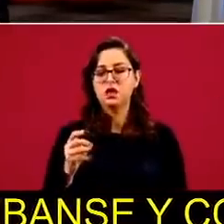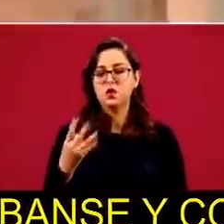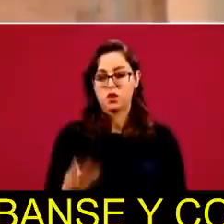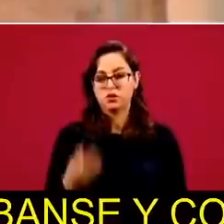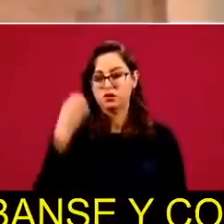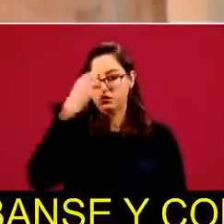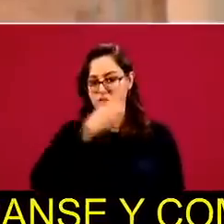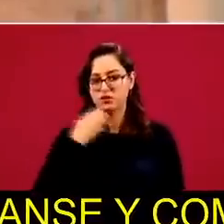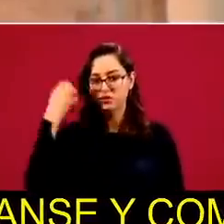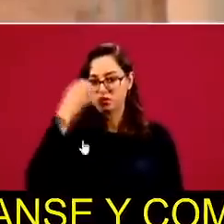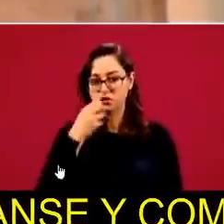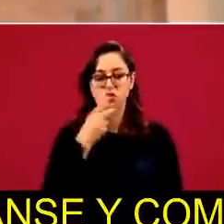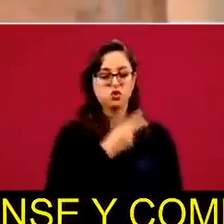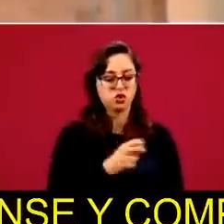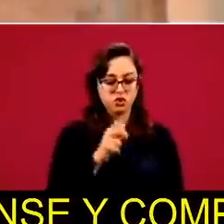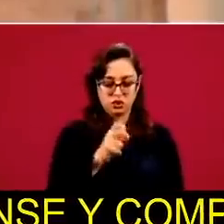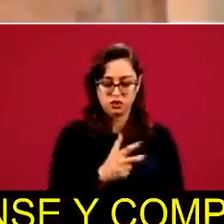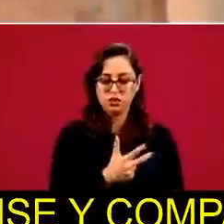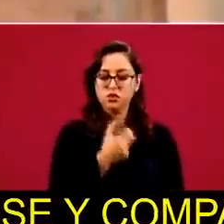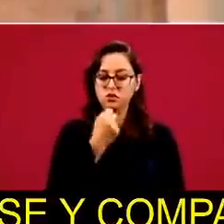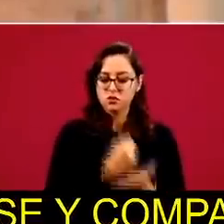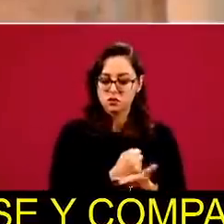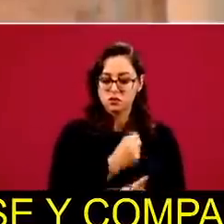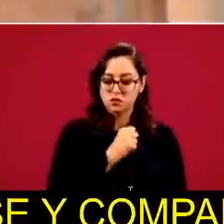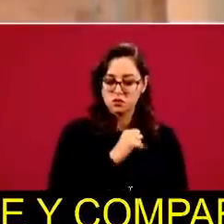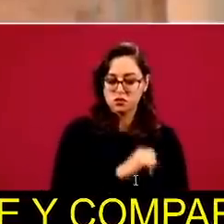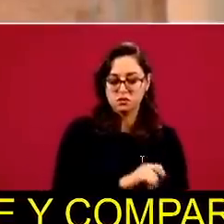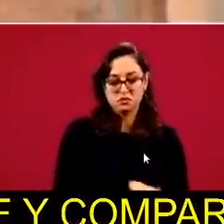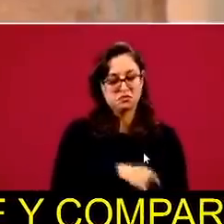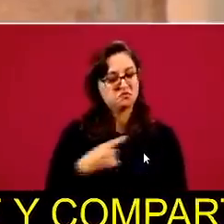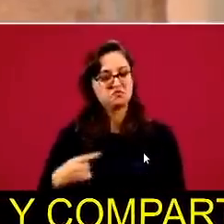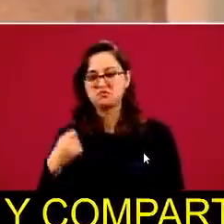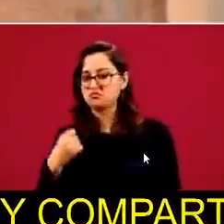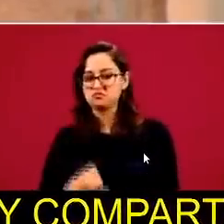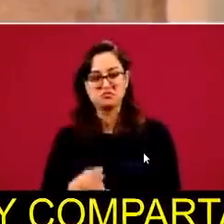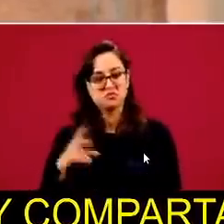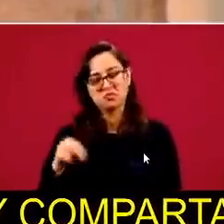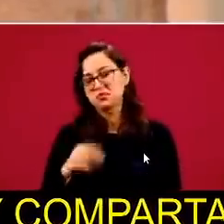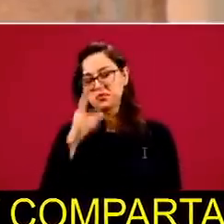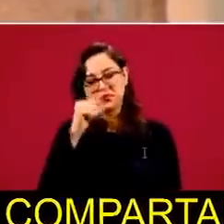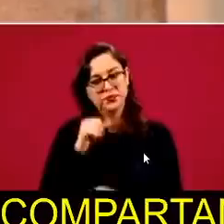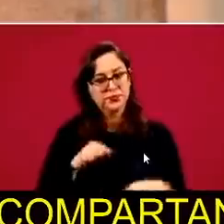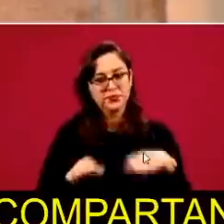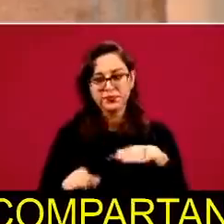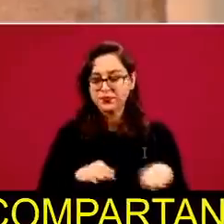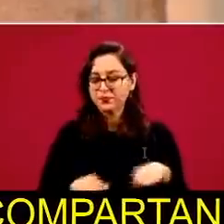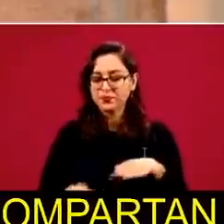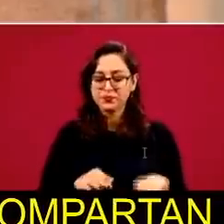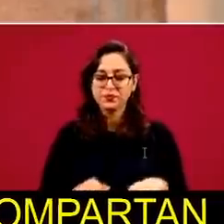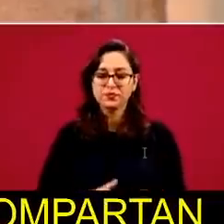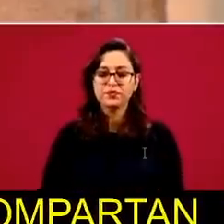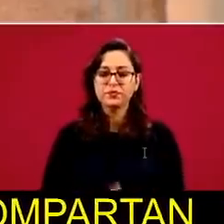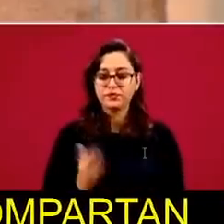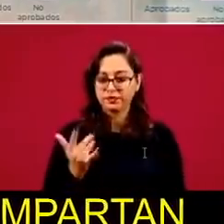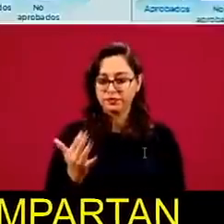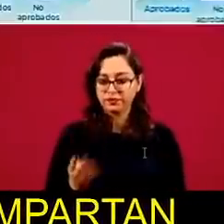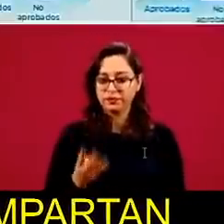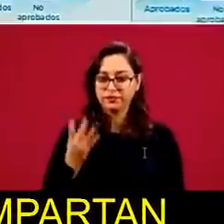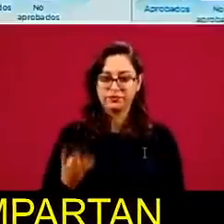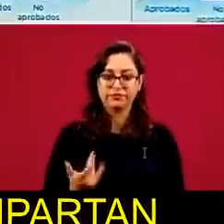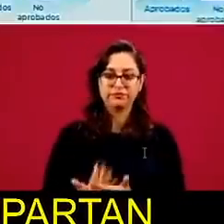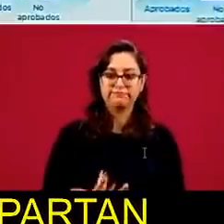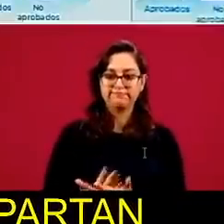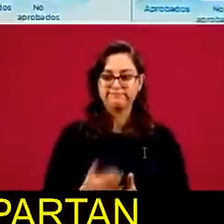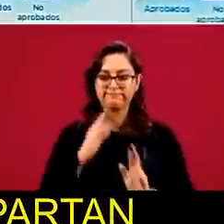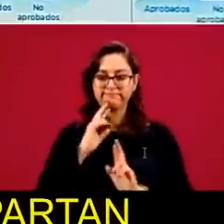pasado 238 los no aprobados obviamente no no ingresaron y están 54 elementos que